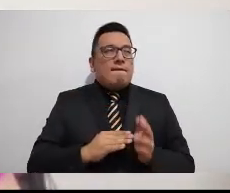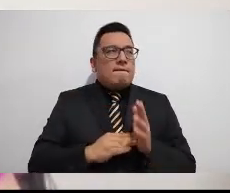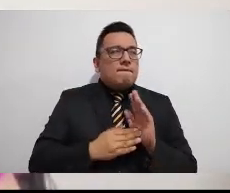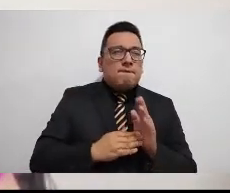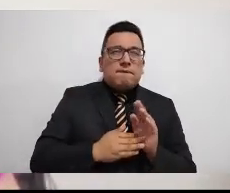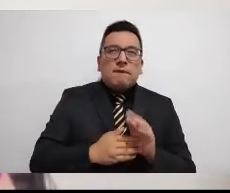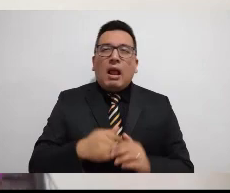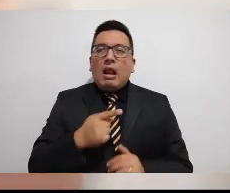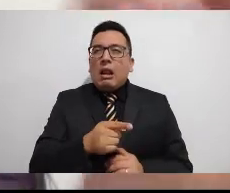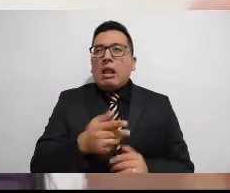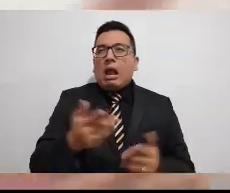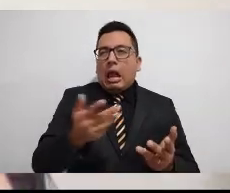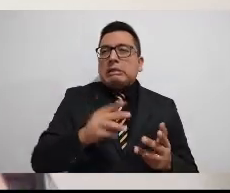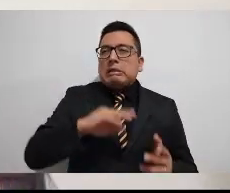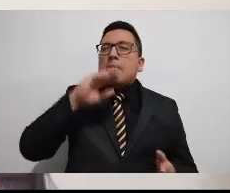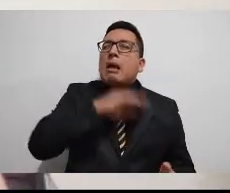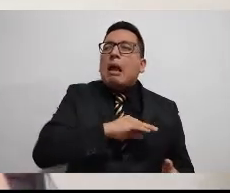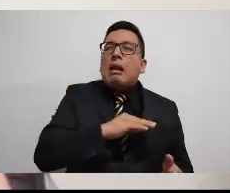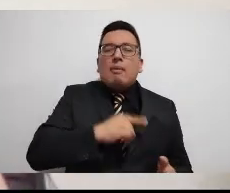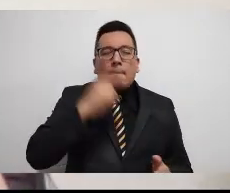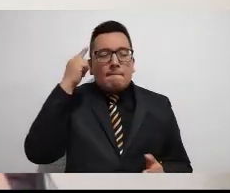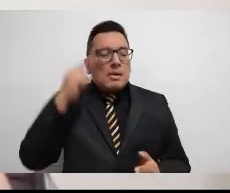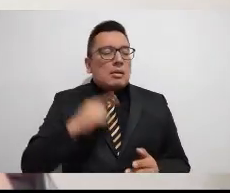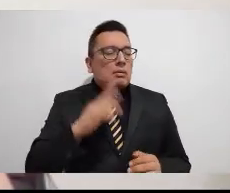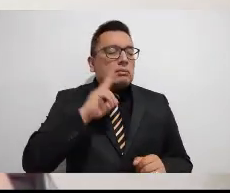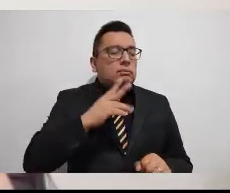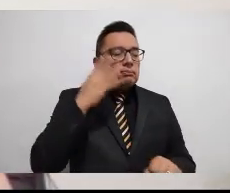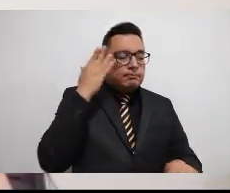pues a las celdas estas que te llevan solo una noche, ¿no?